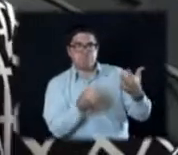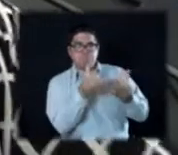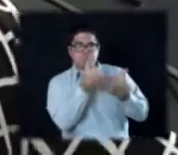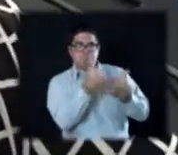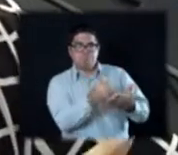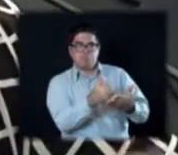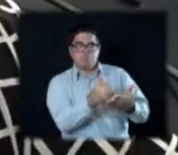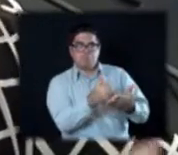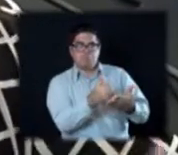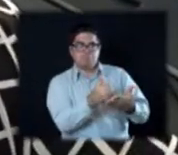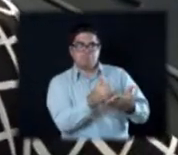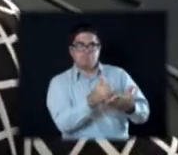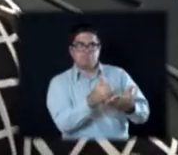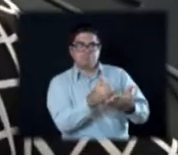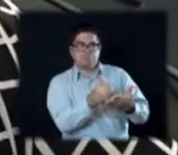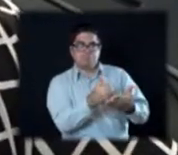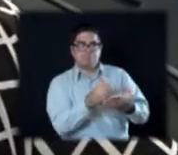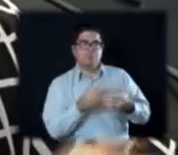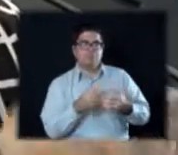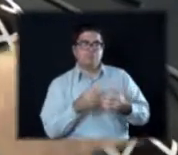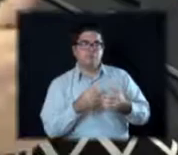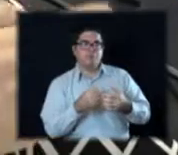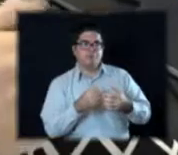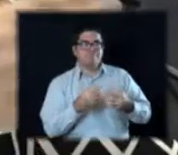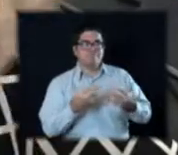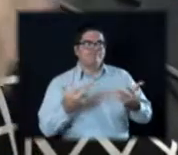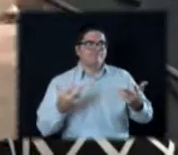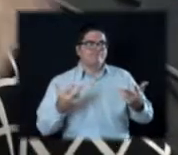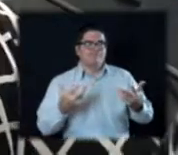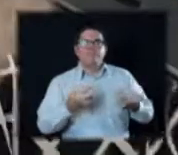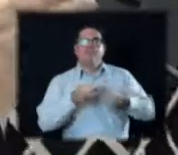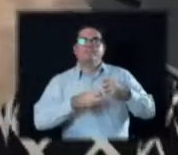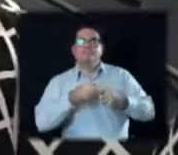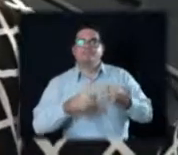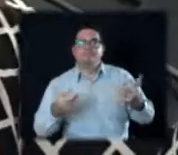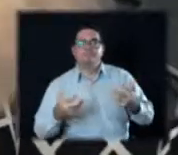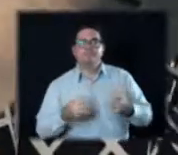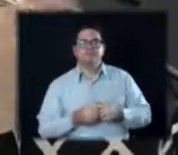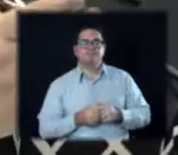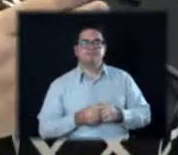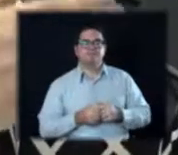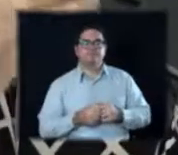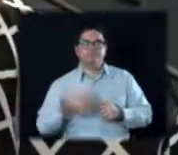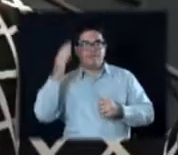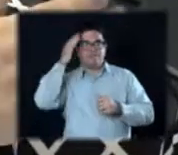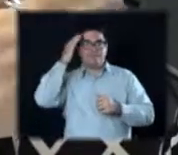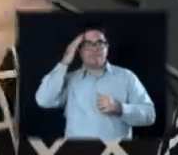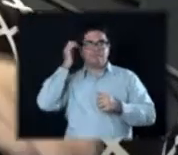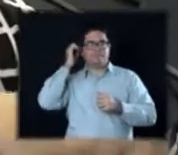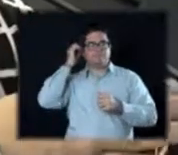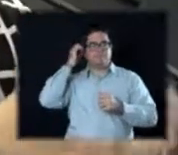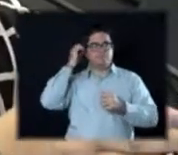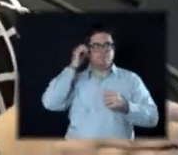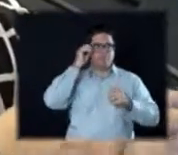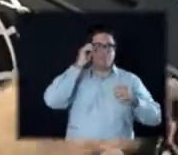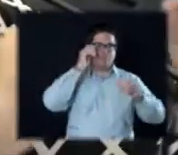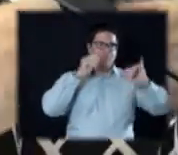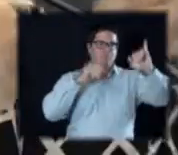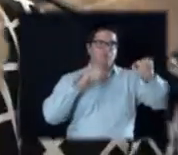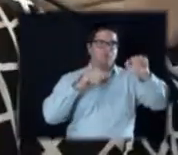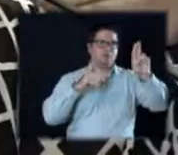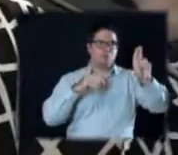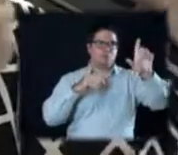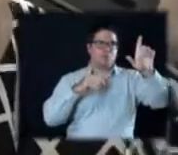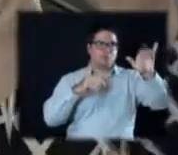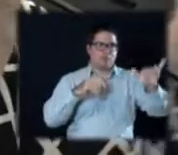algunas soluciones para cubrir gastos de años anteriores, pero en mi caso eso fue un problema. Por ejemplo, como ustedes saben, el año fiscal va